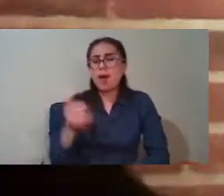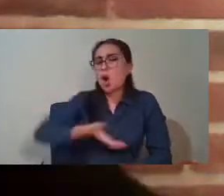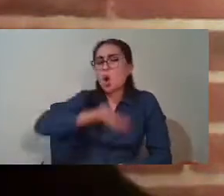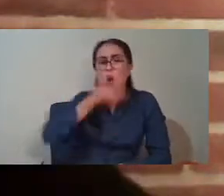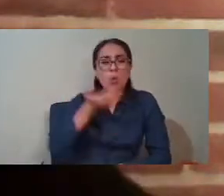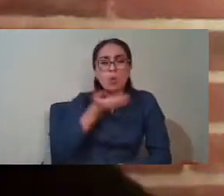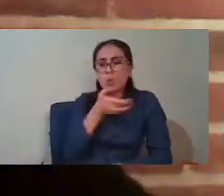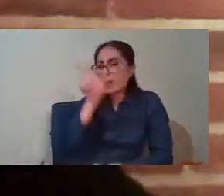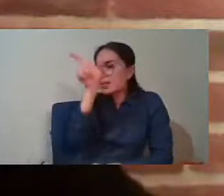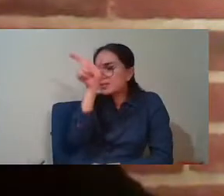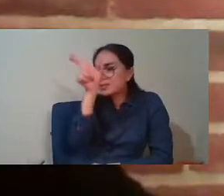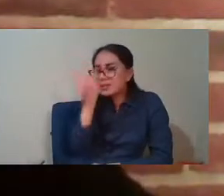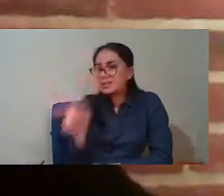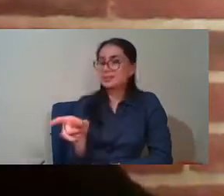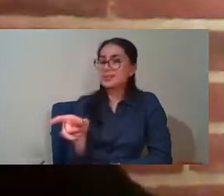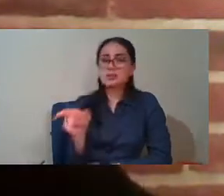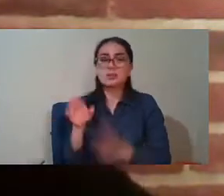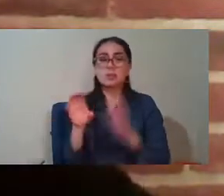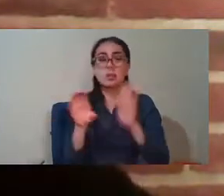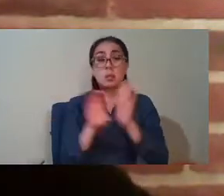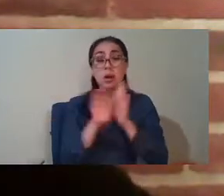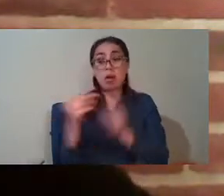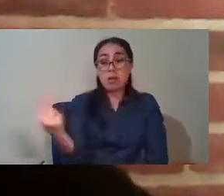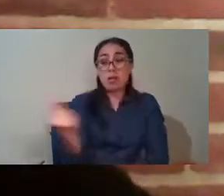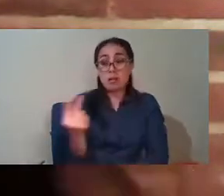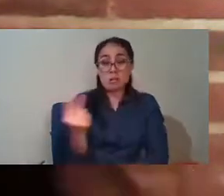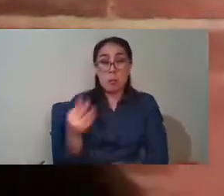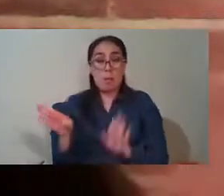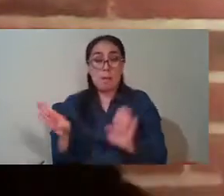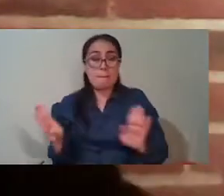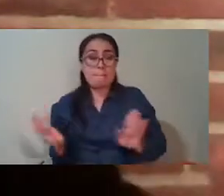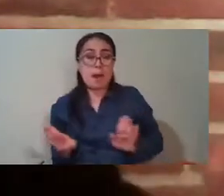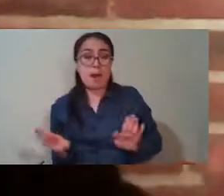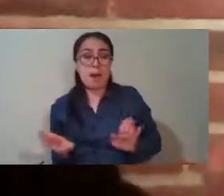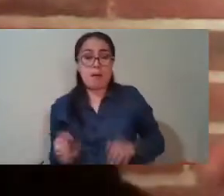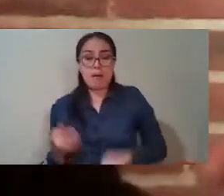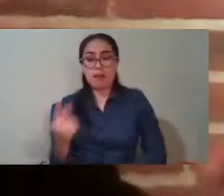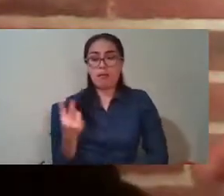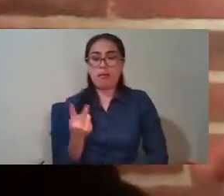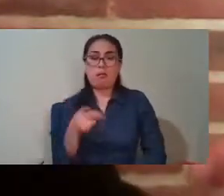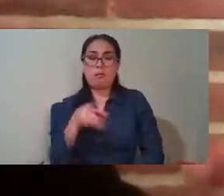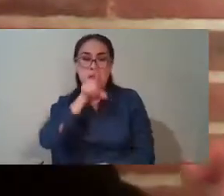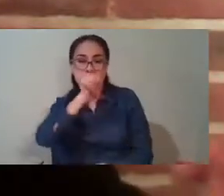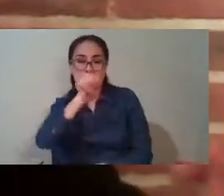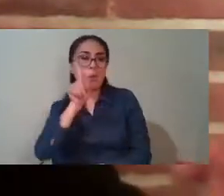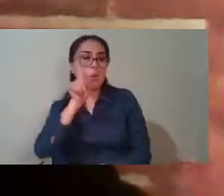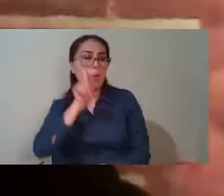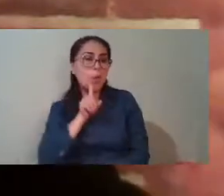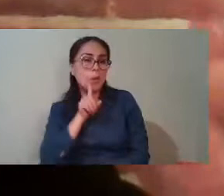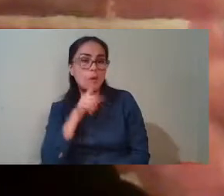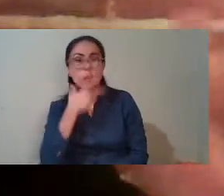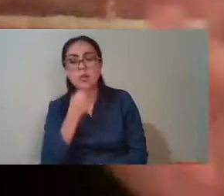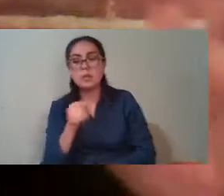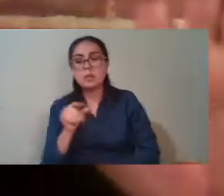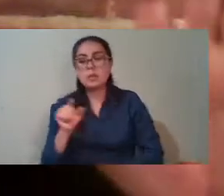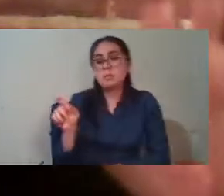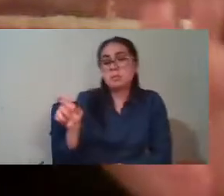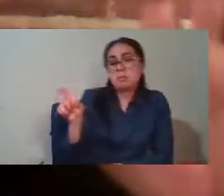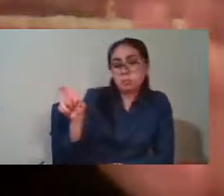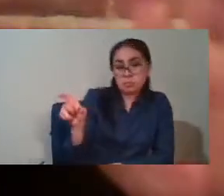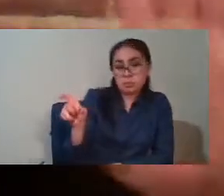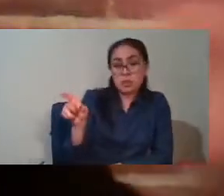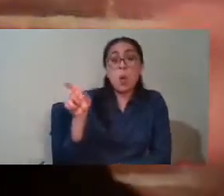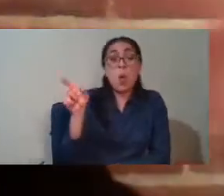es... La pareja de tordos no hace nido, no nidifica. Cuando la